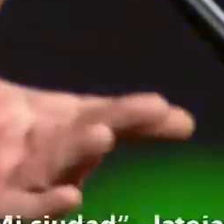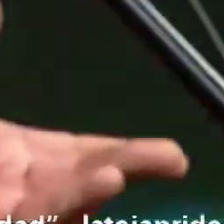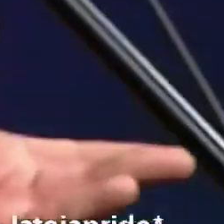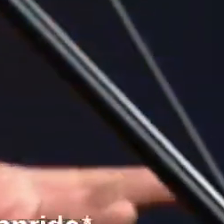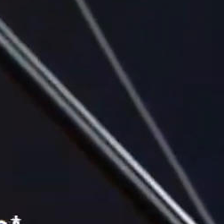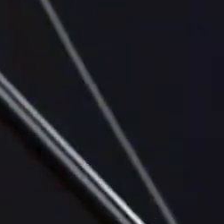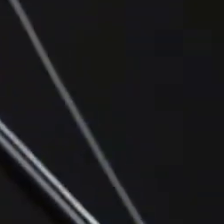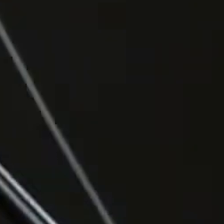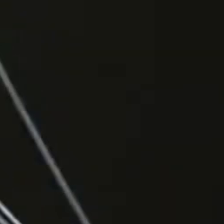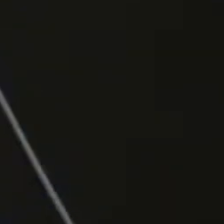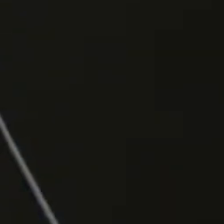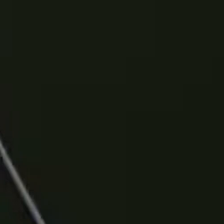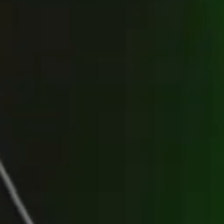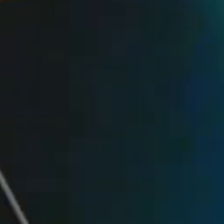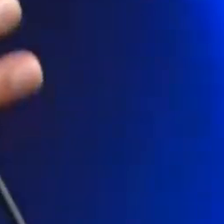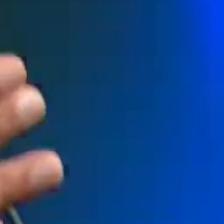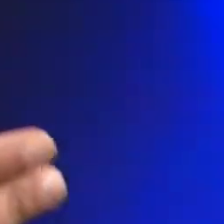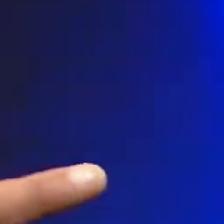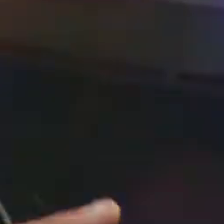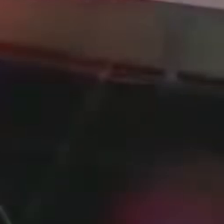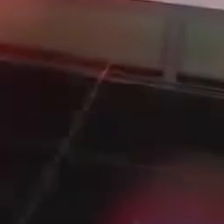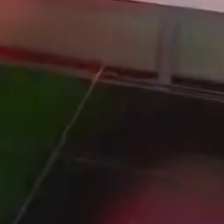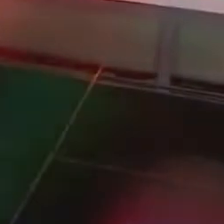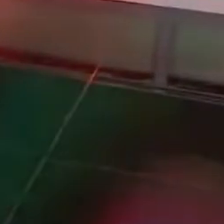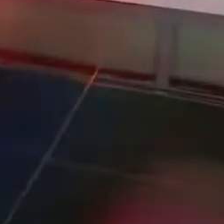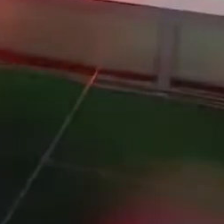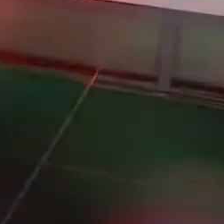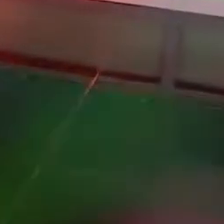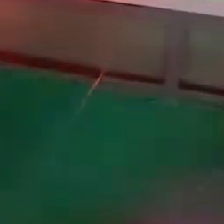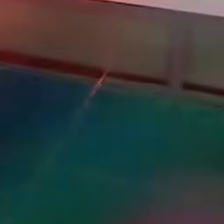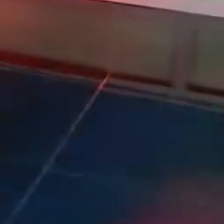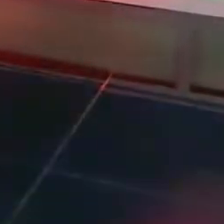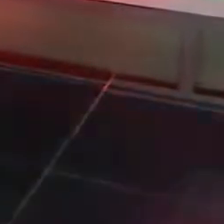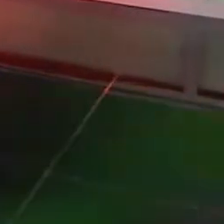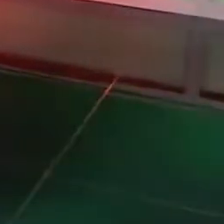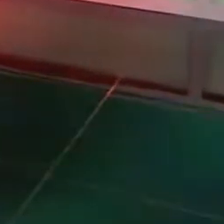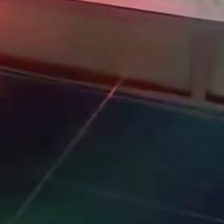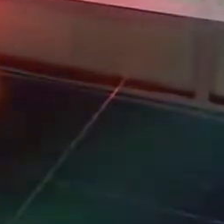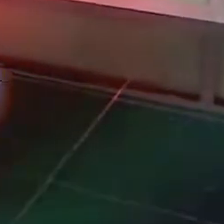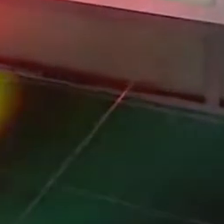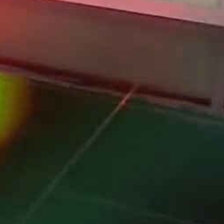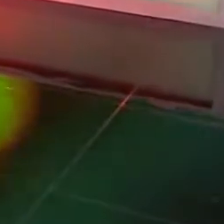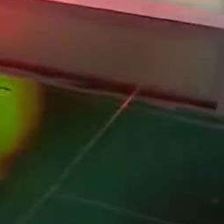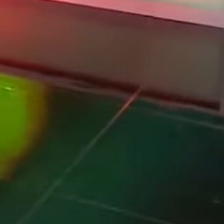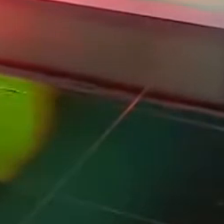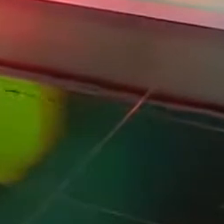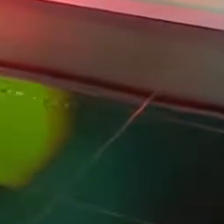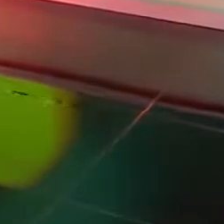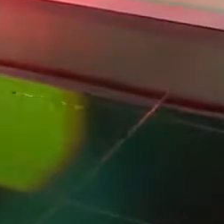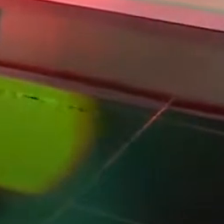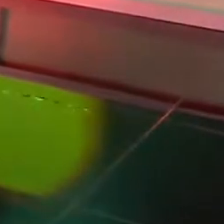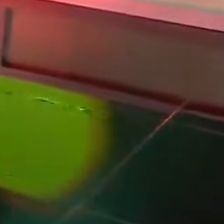pecho el soñar de aquel que ha de emigrar, no esperaba ser tan bienvenido. Y